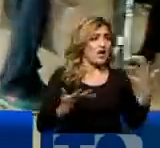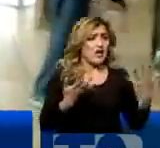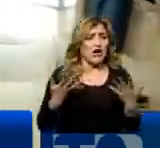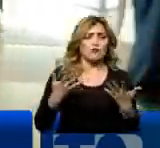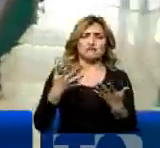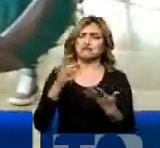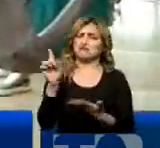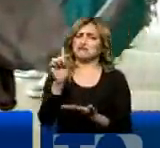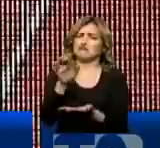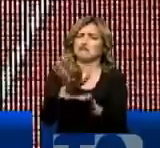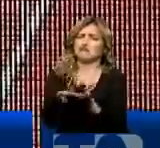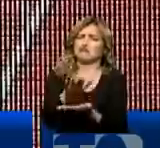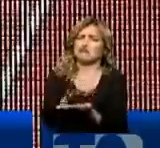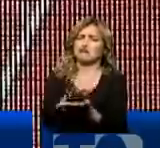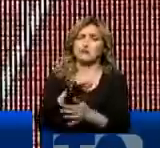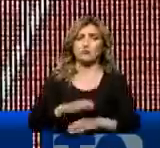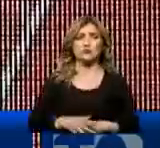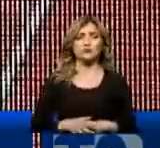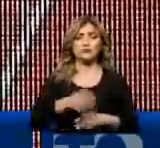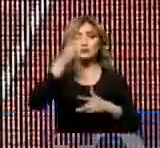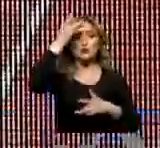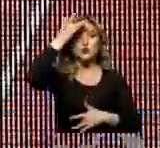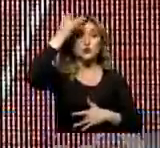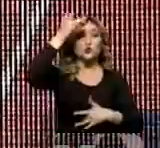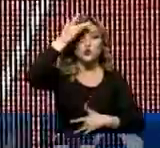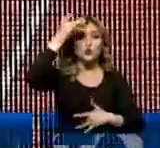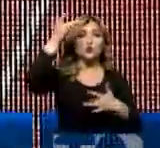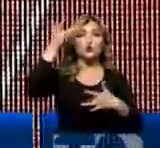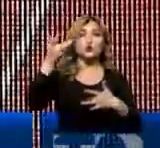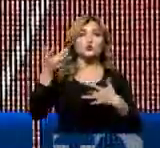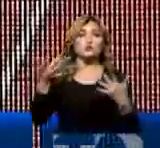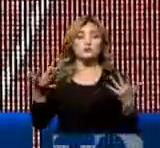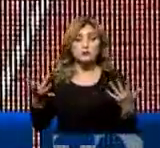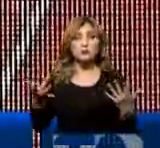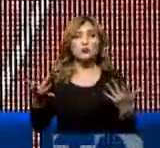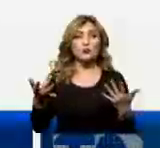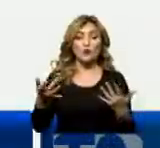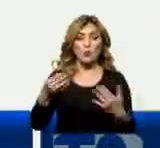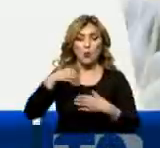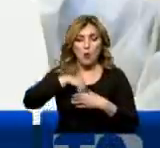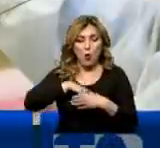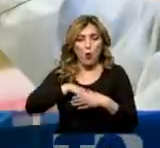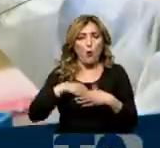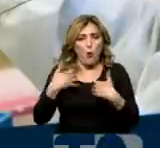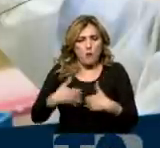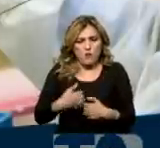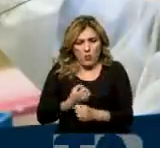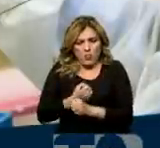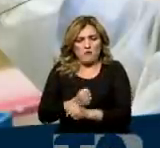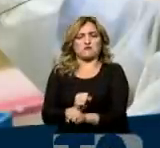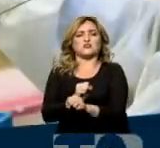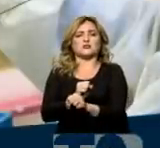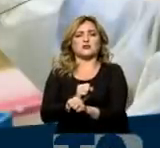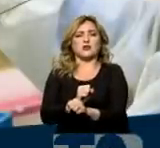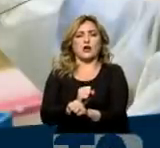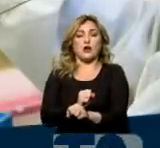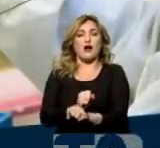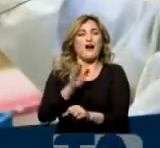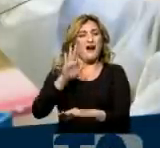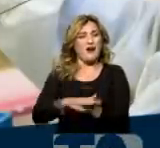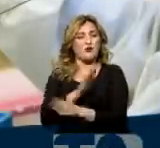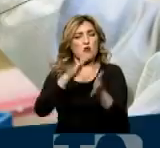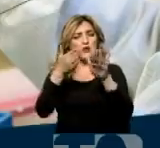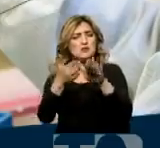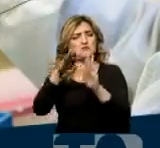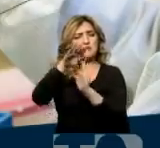del COVID-19. Van llegando las enfermedades, vamos provocando también la defensa. Sostienen que su letalidad es muy baja,